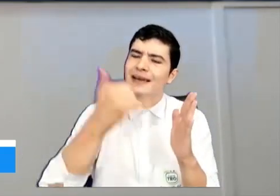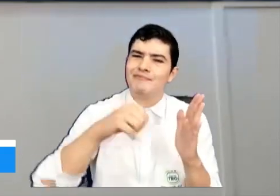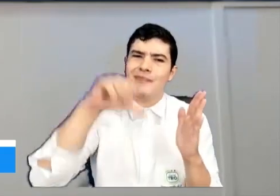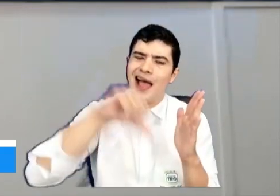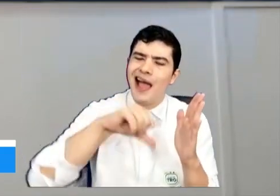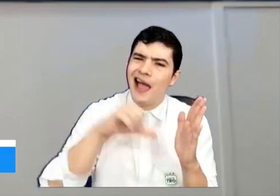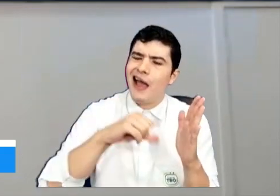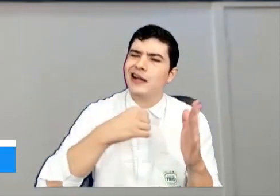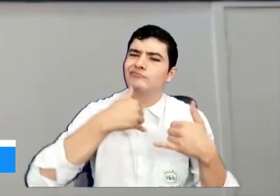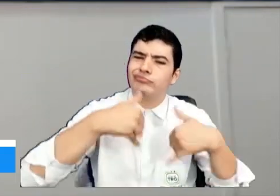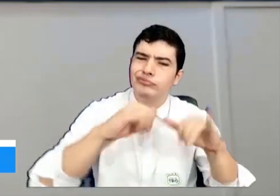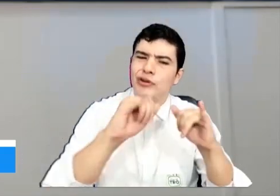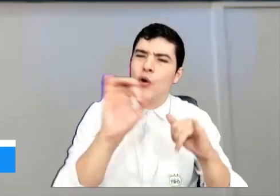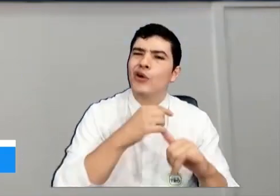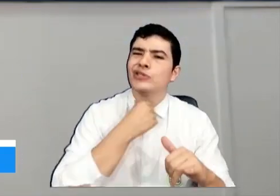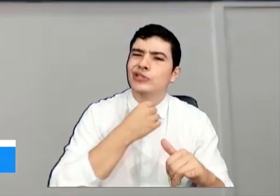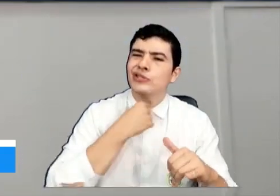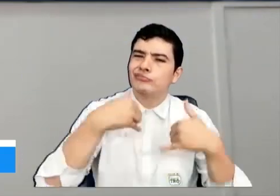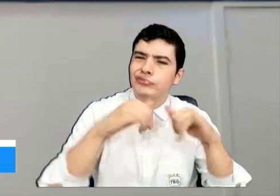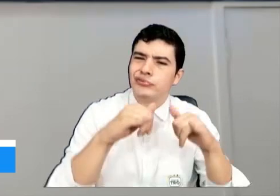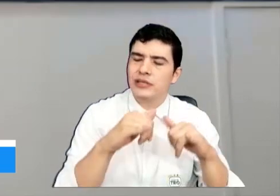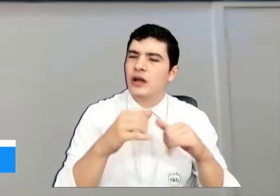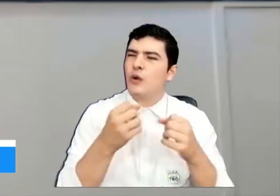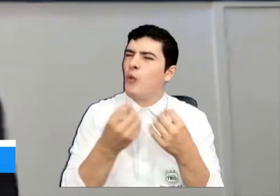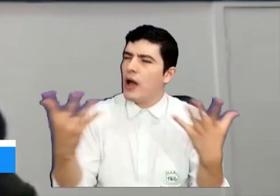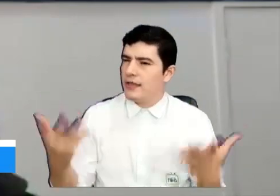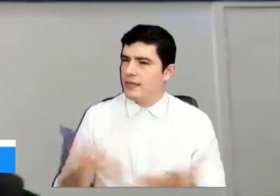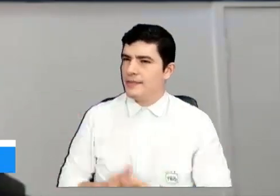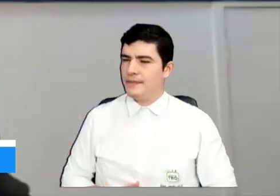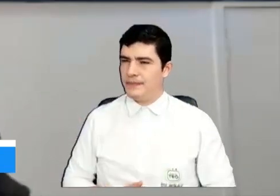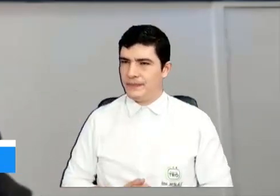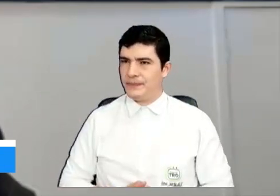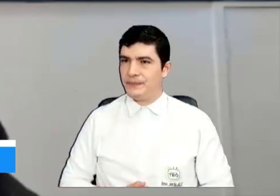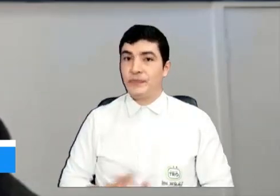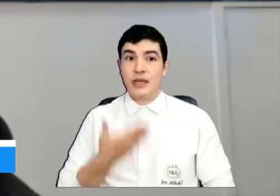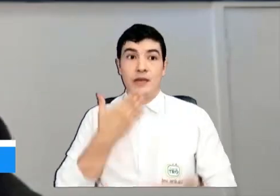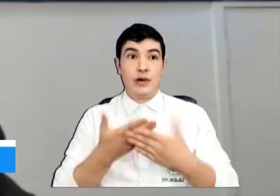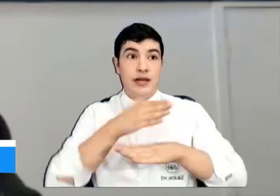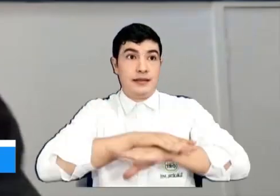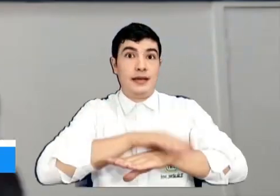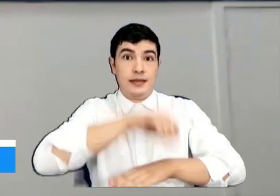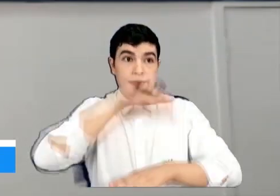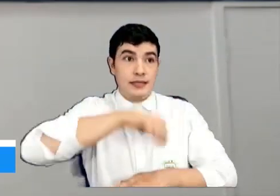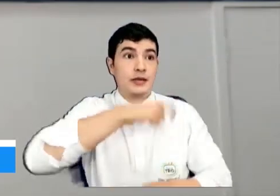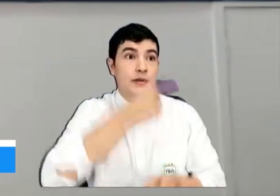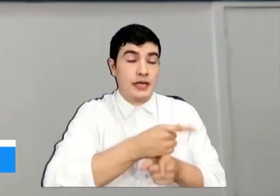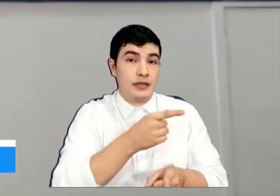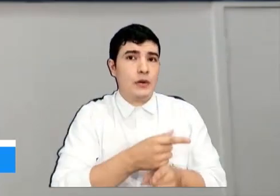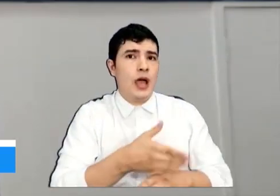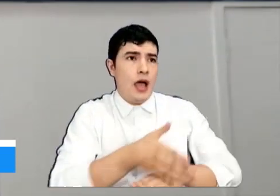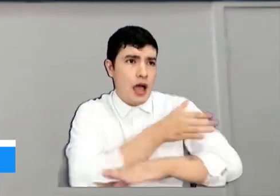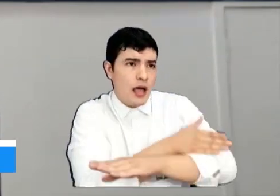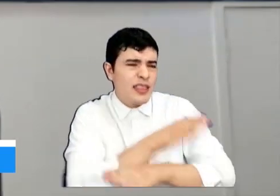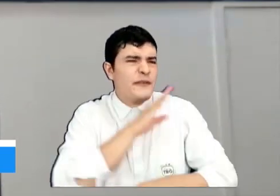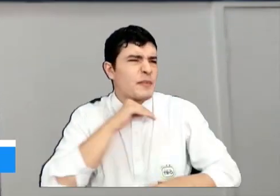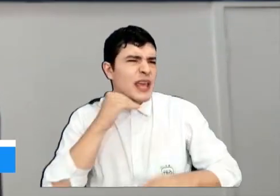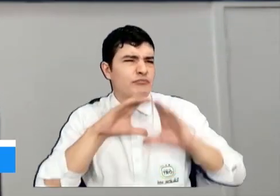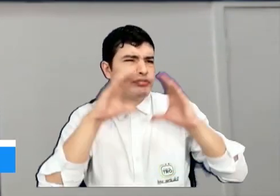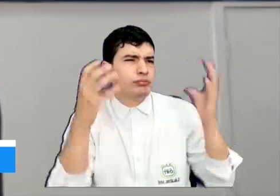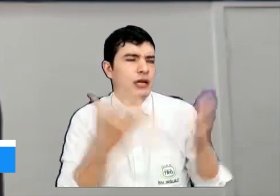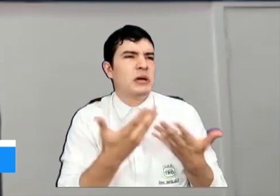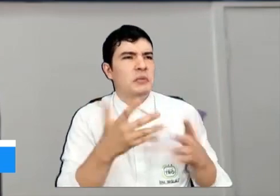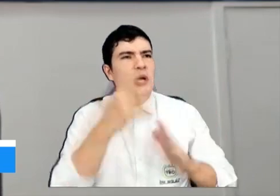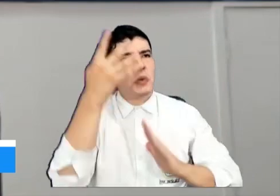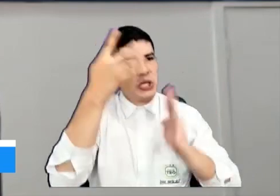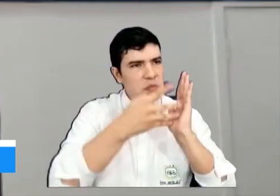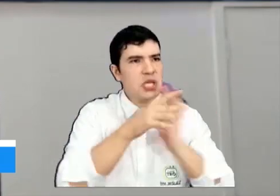4.500 llamadas durante el día. Después de la pandemia hemos recibido un total de 11.937 llamadas, lo que quiere decir